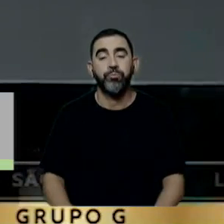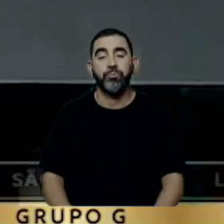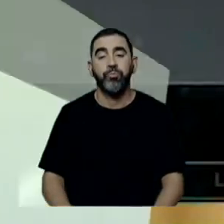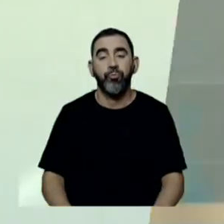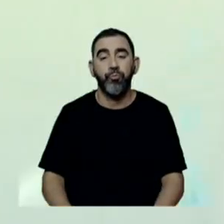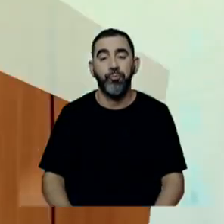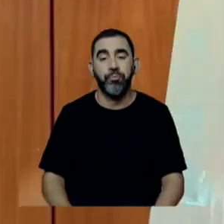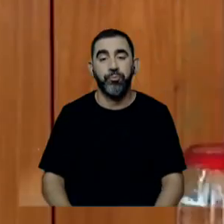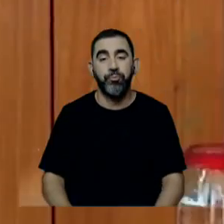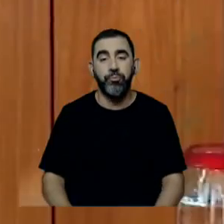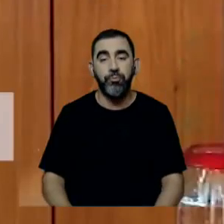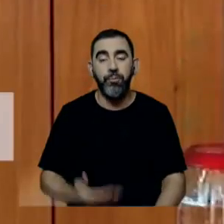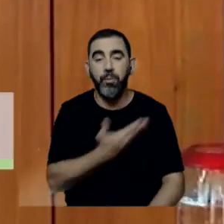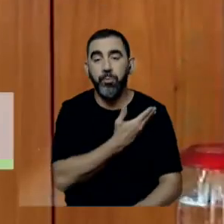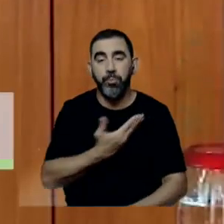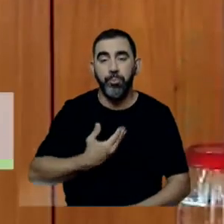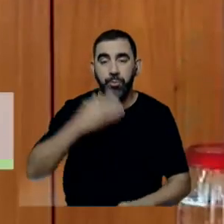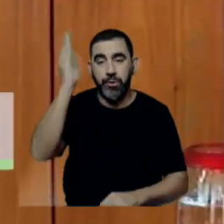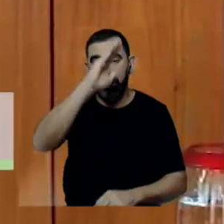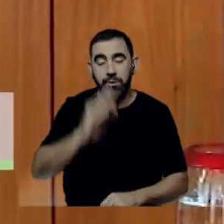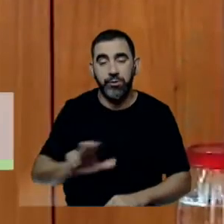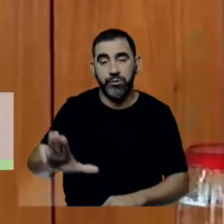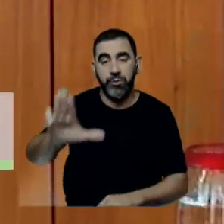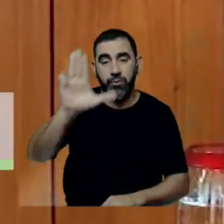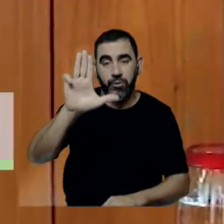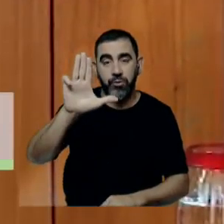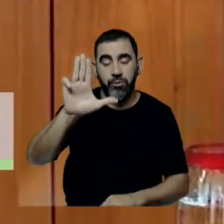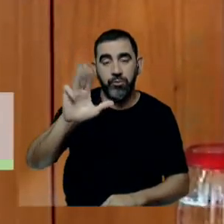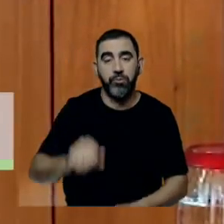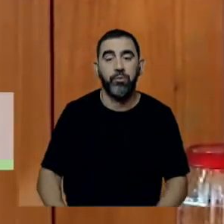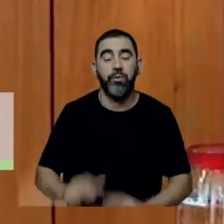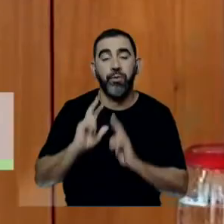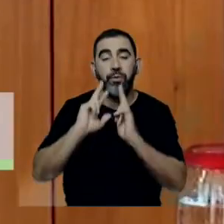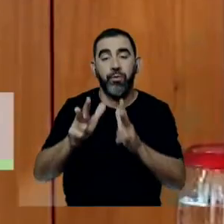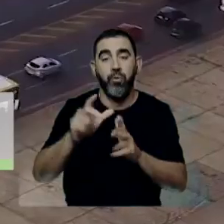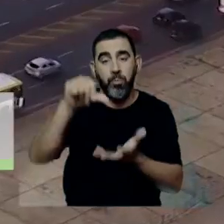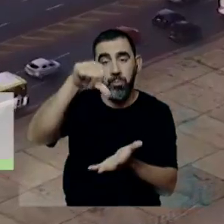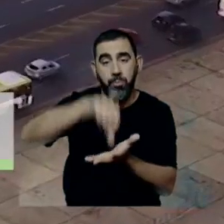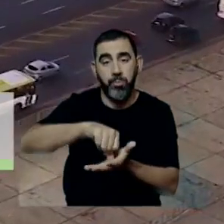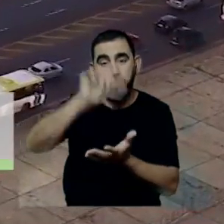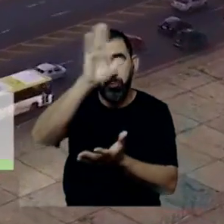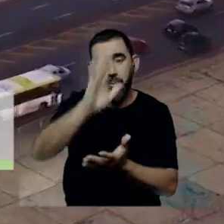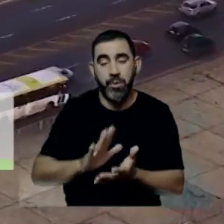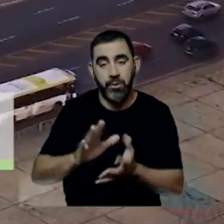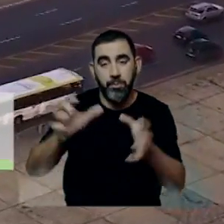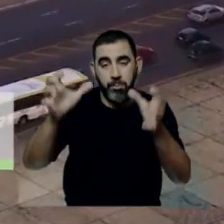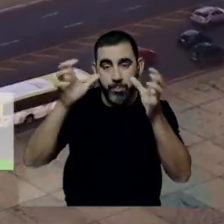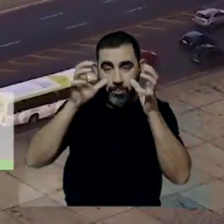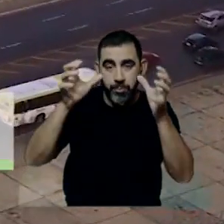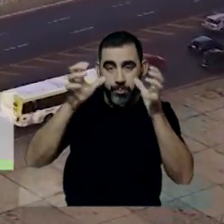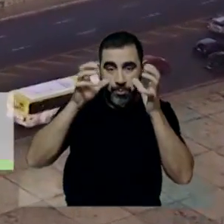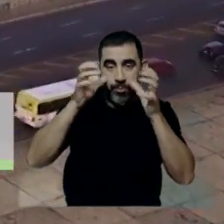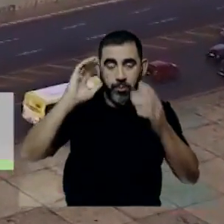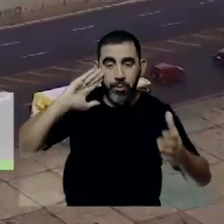rivales. El presidente brasileño Luis Inácio Lula da Silva dijo que su país corrió serio riesgo de tener